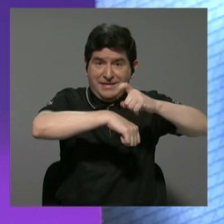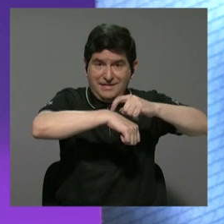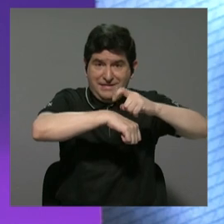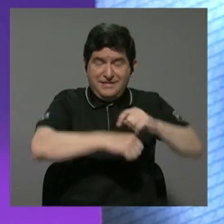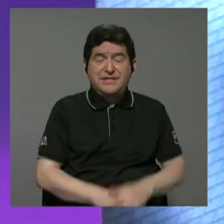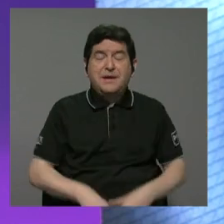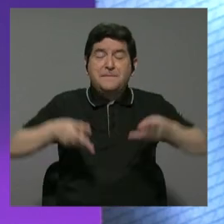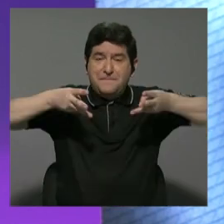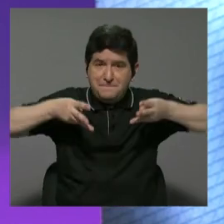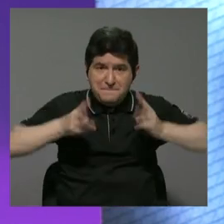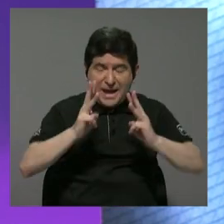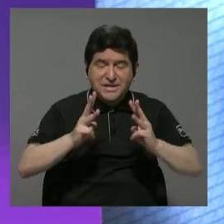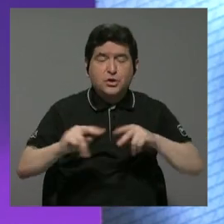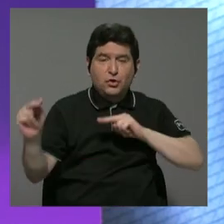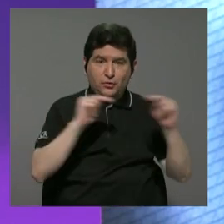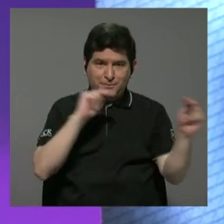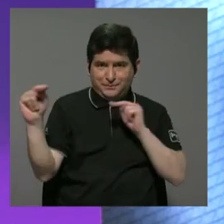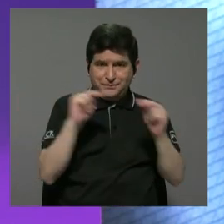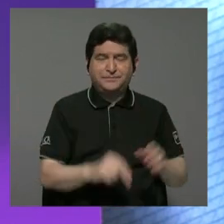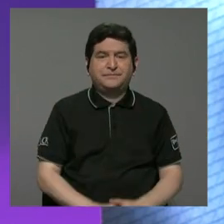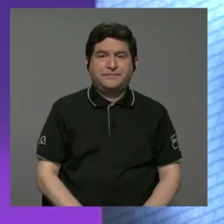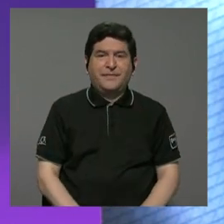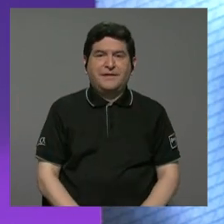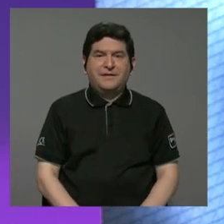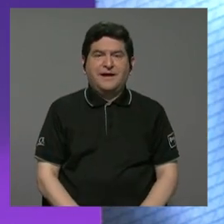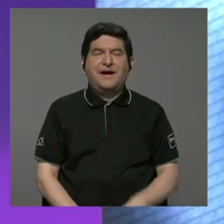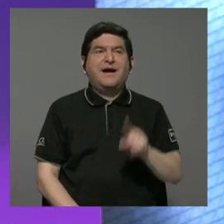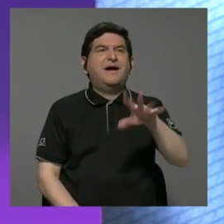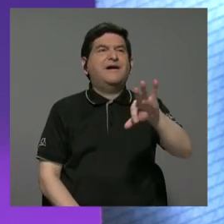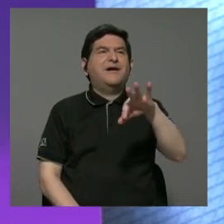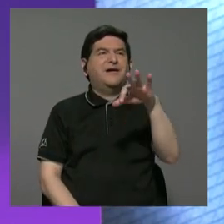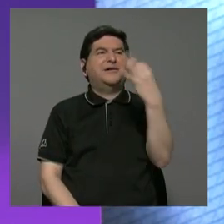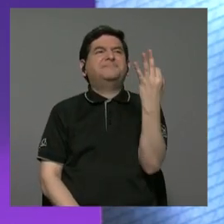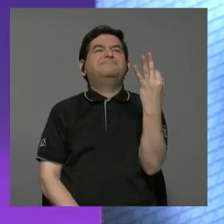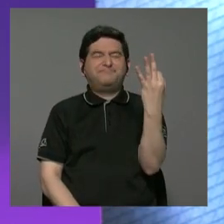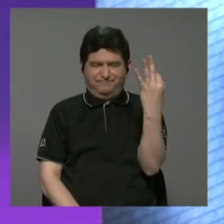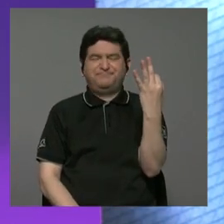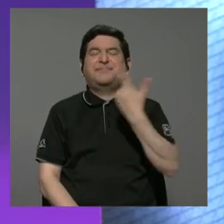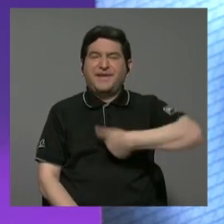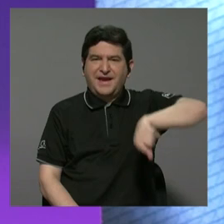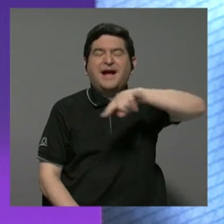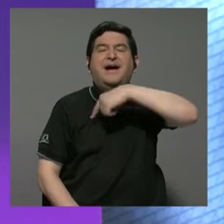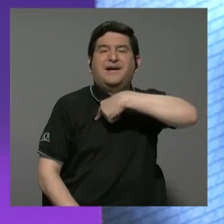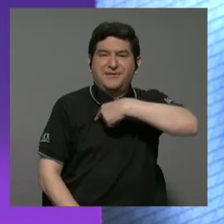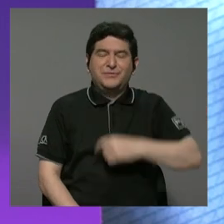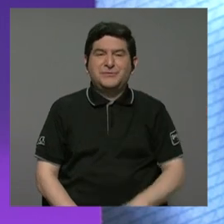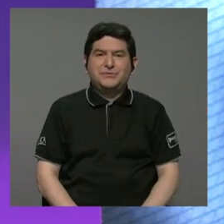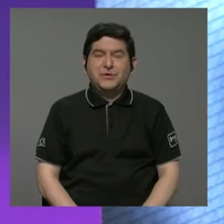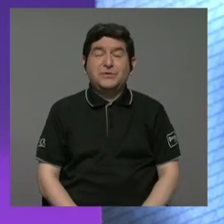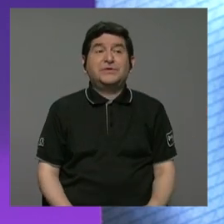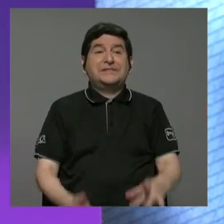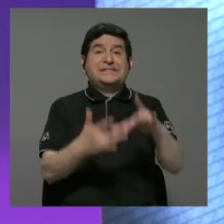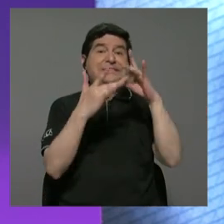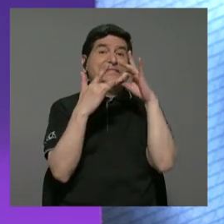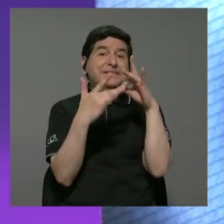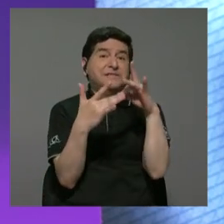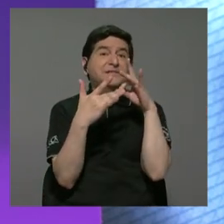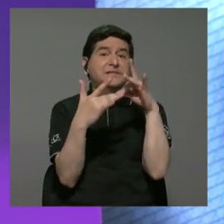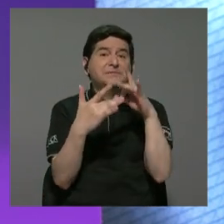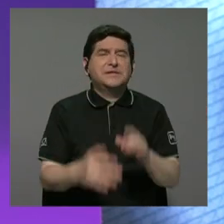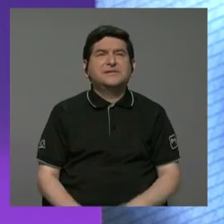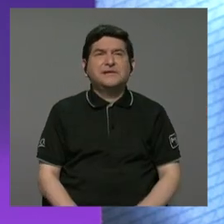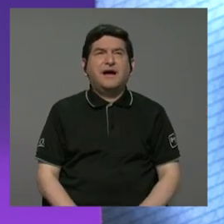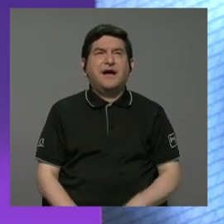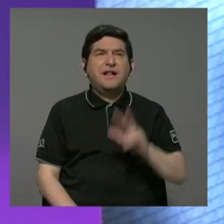en la metodología de negociación es la que, de alguna manera, nos ha hecho, particularmente desde hace